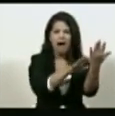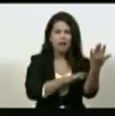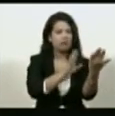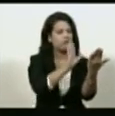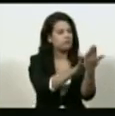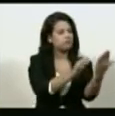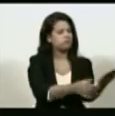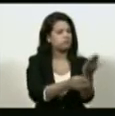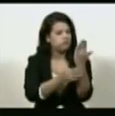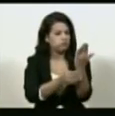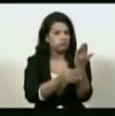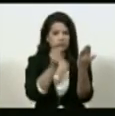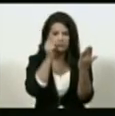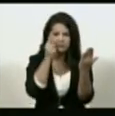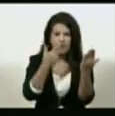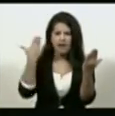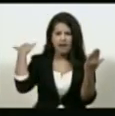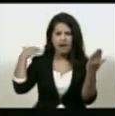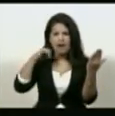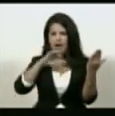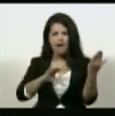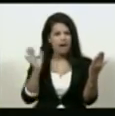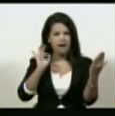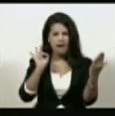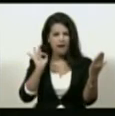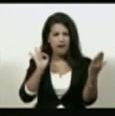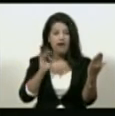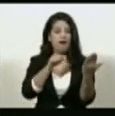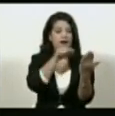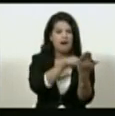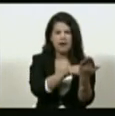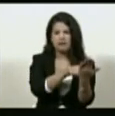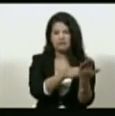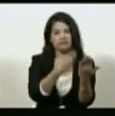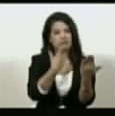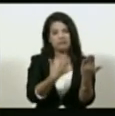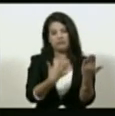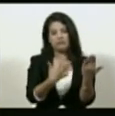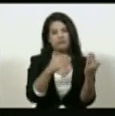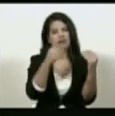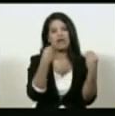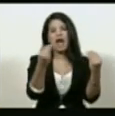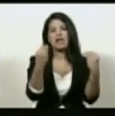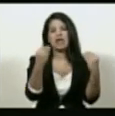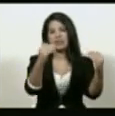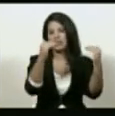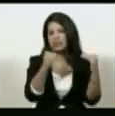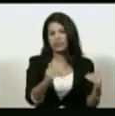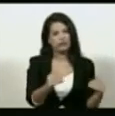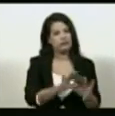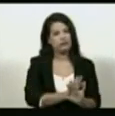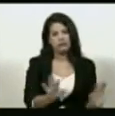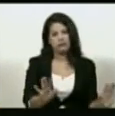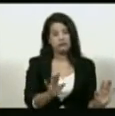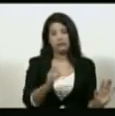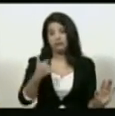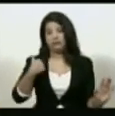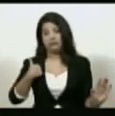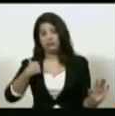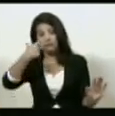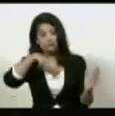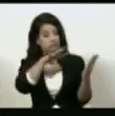nunca antes visto, que por su bajo nivel y pésima calidad dificulta la comprensión intelectual